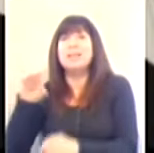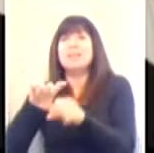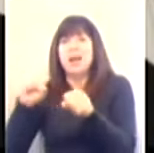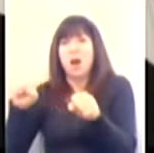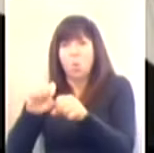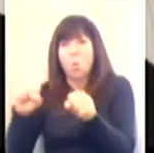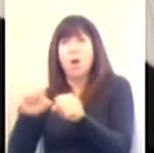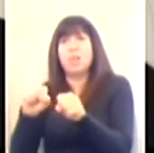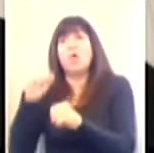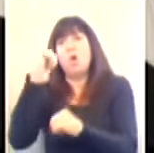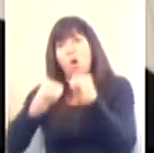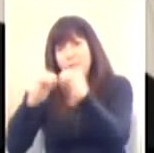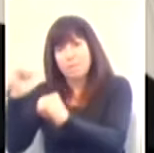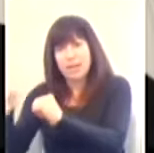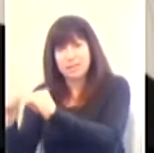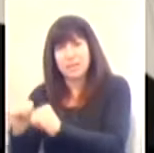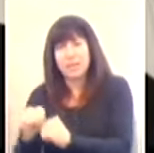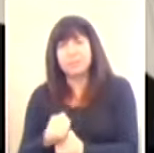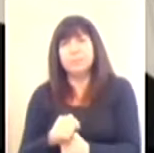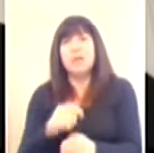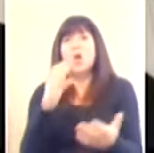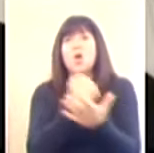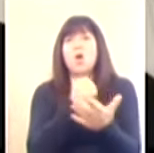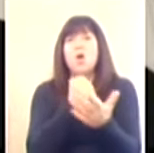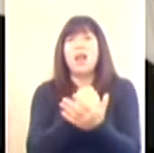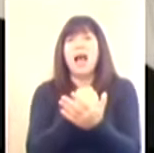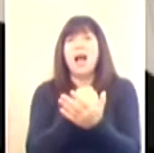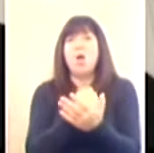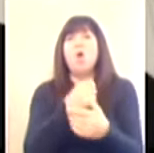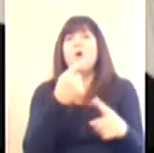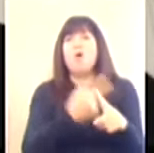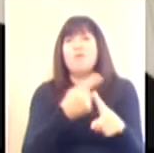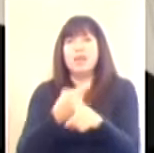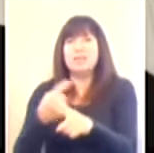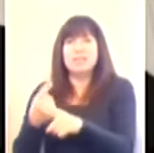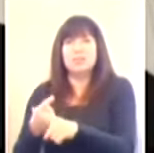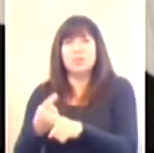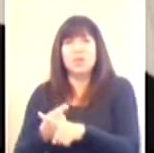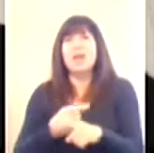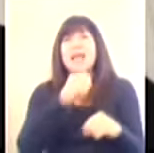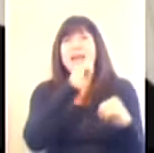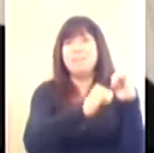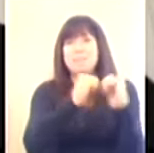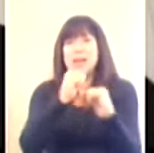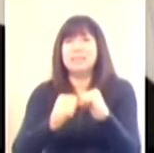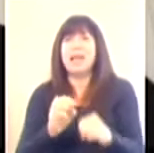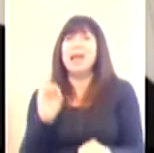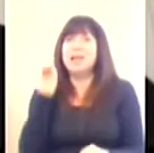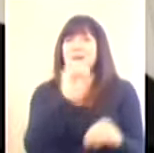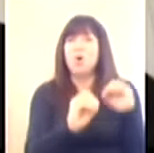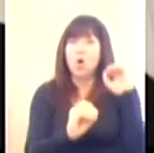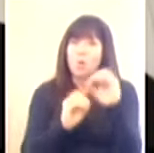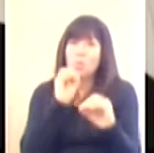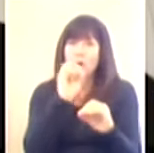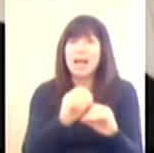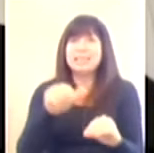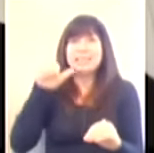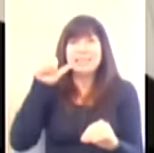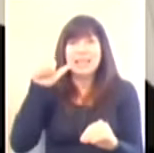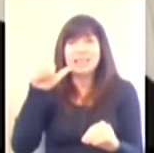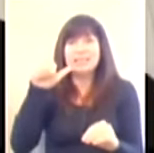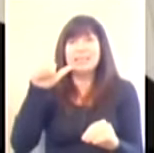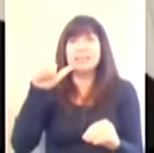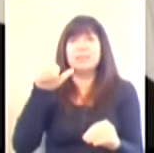nuevo y celebro. Hemos logrado, a raíz de conversaciones constantes con las compañías, incorporar 6 centrales adicionales a ese